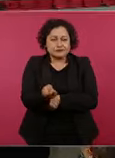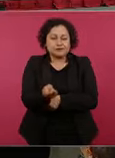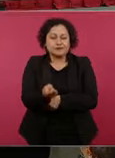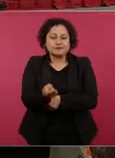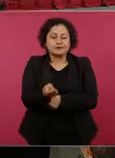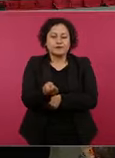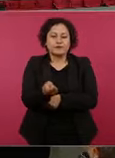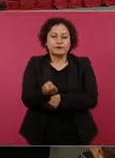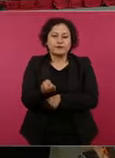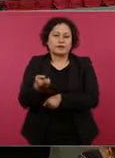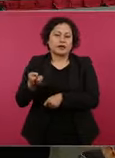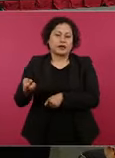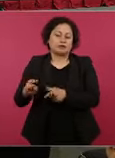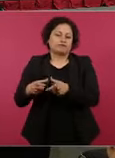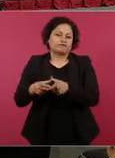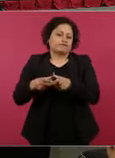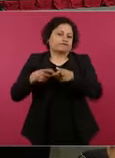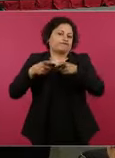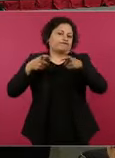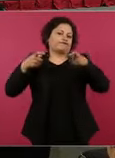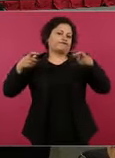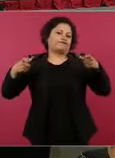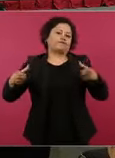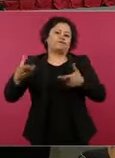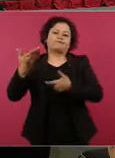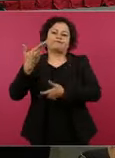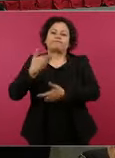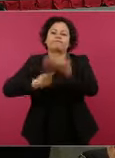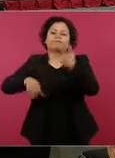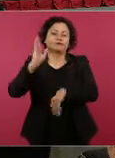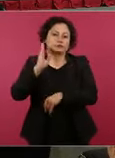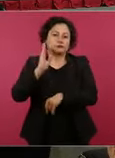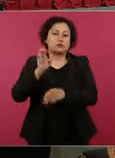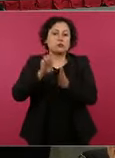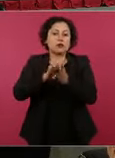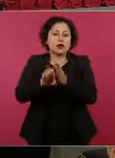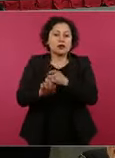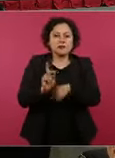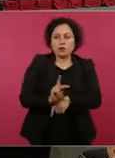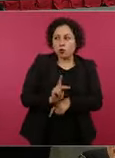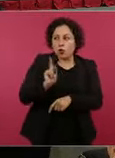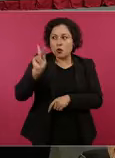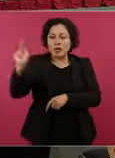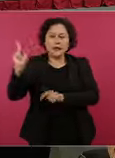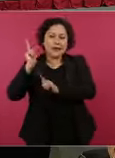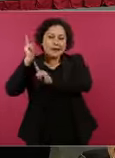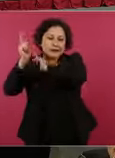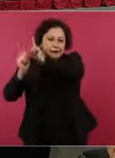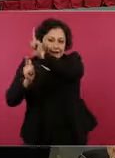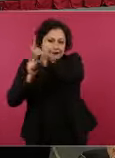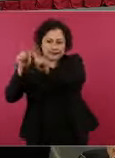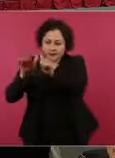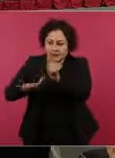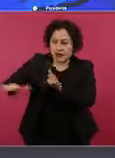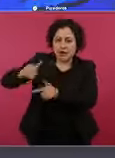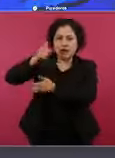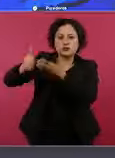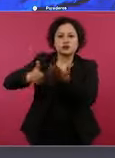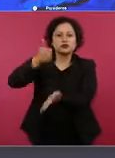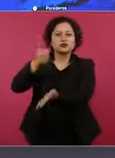del florecimiento de Grecia, de Atenas, está